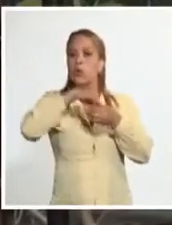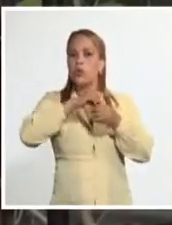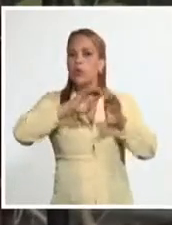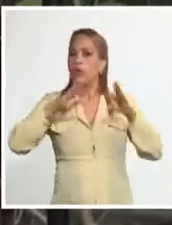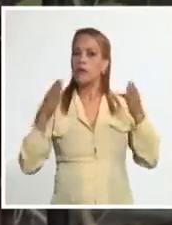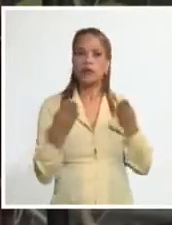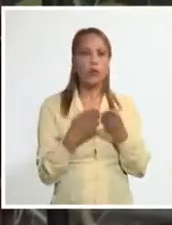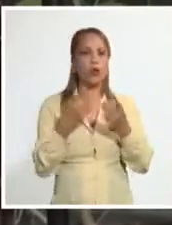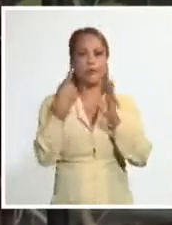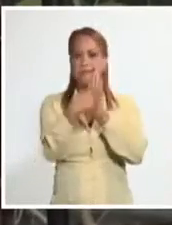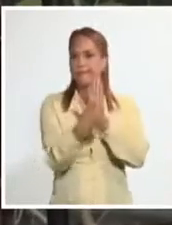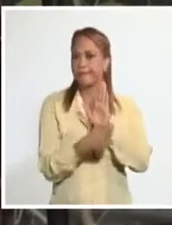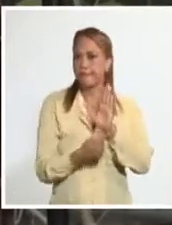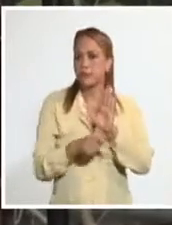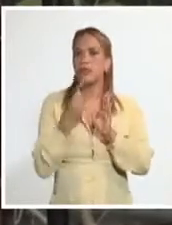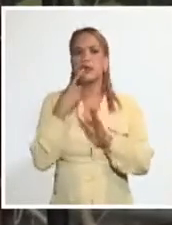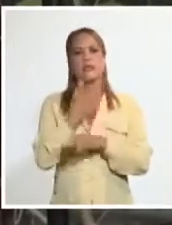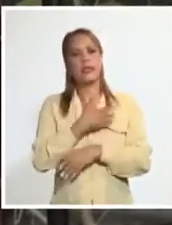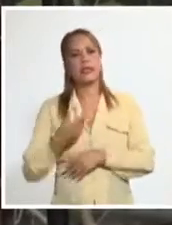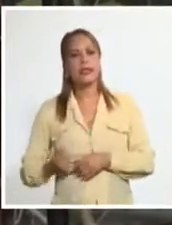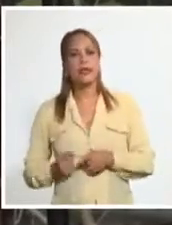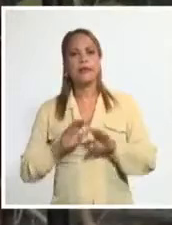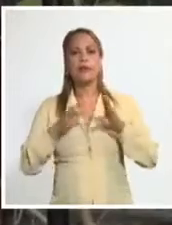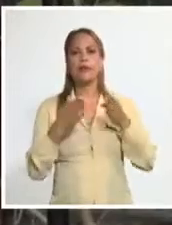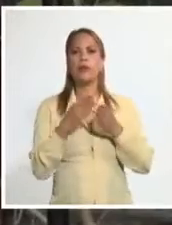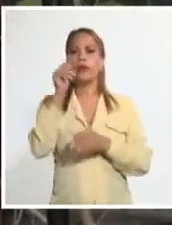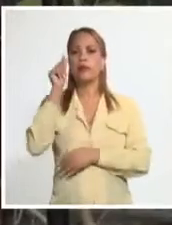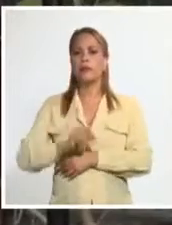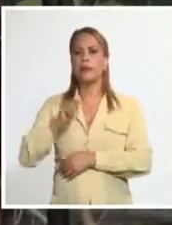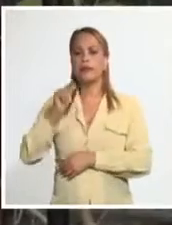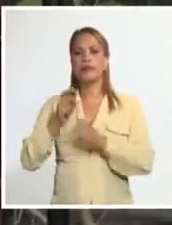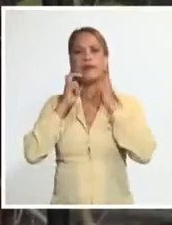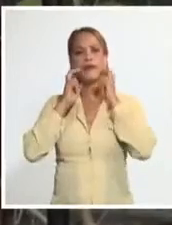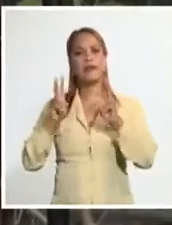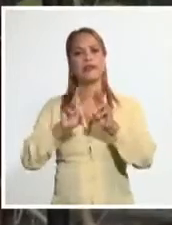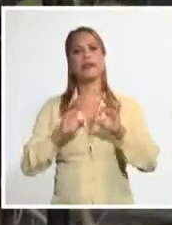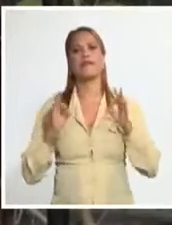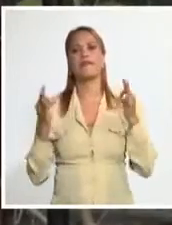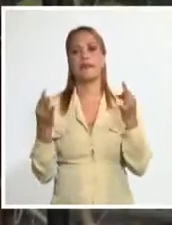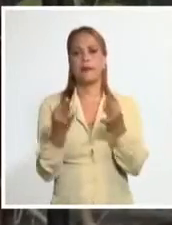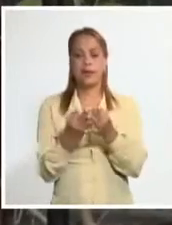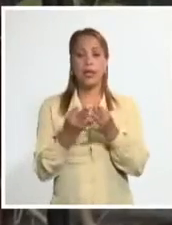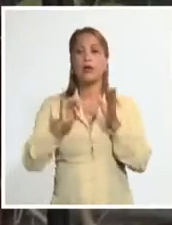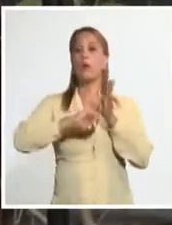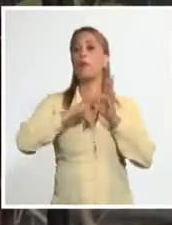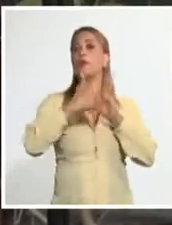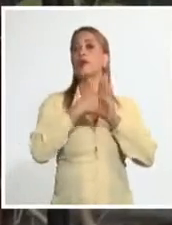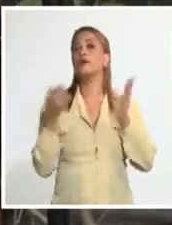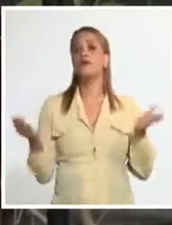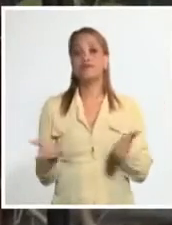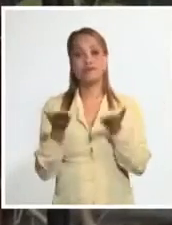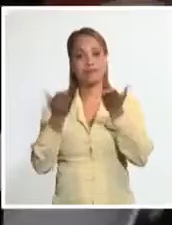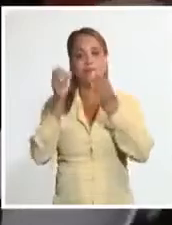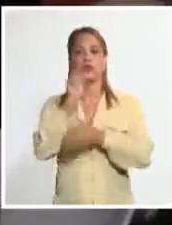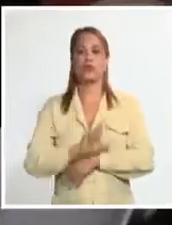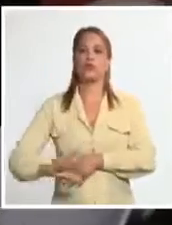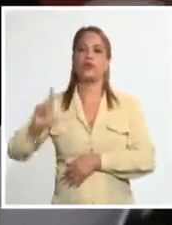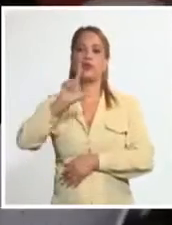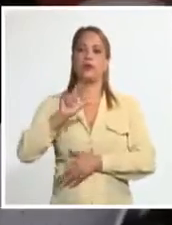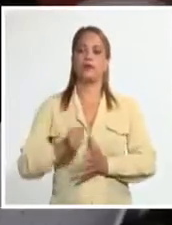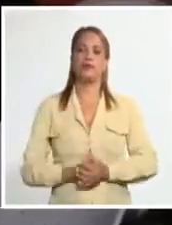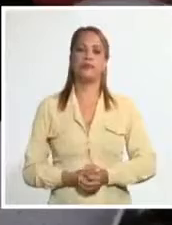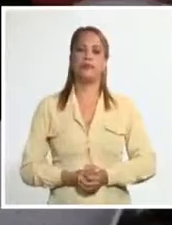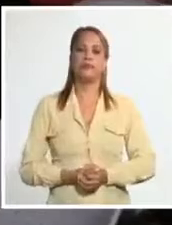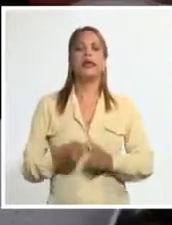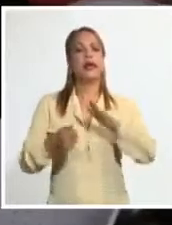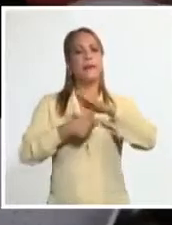sensibles que tienen que ver con nuestra vida en familia, en un proyecto de construcción socialista. El